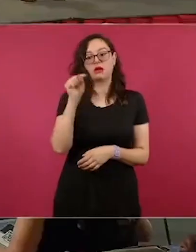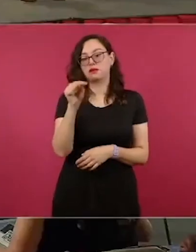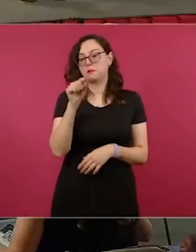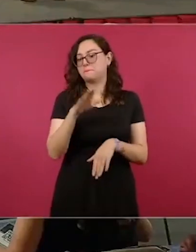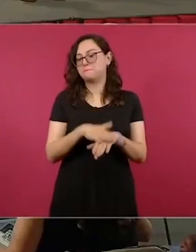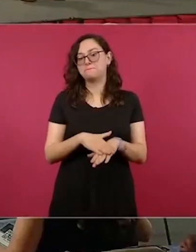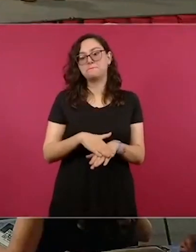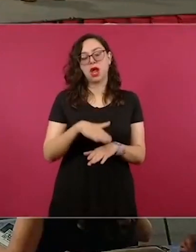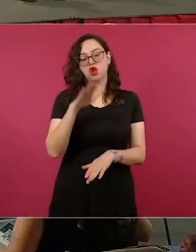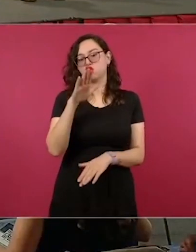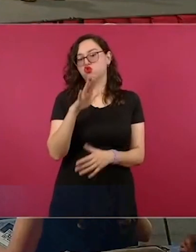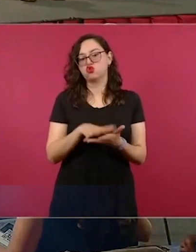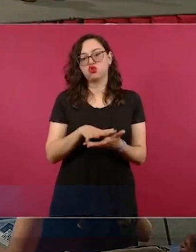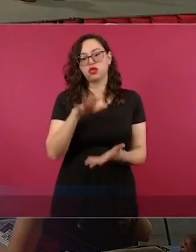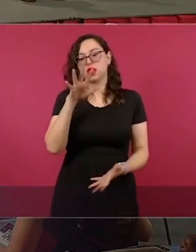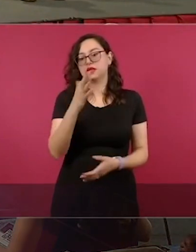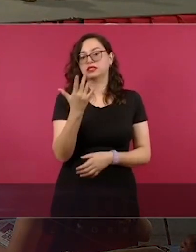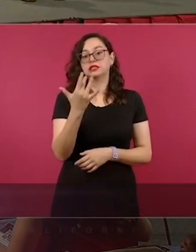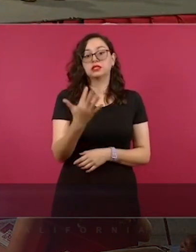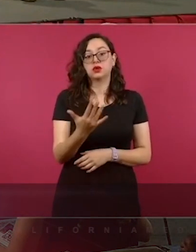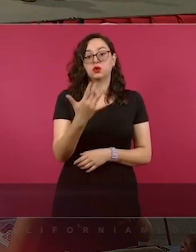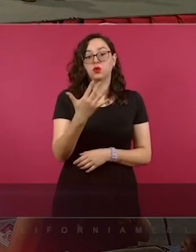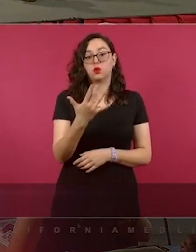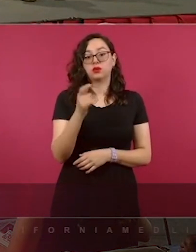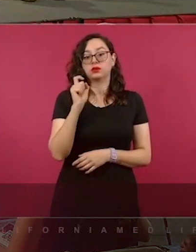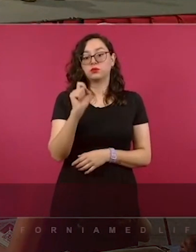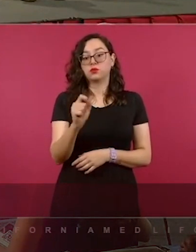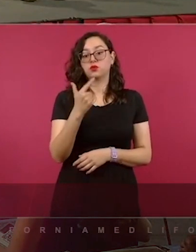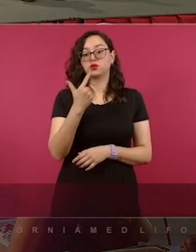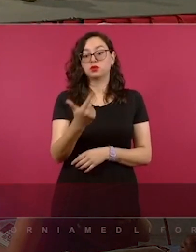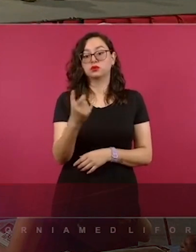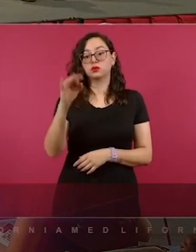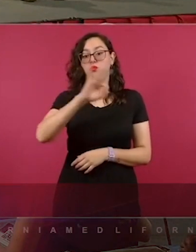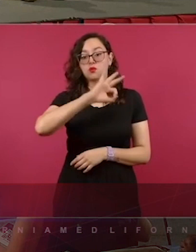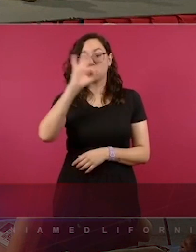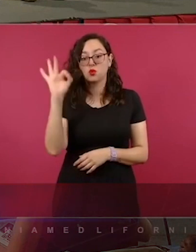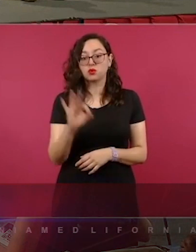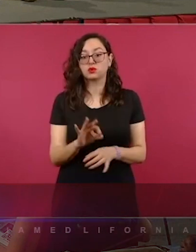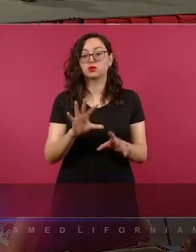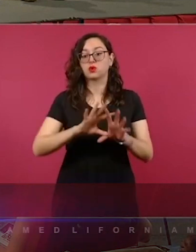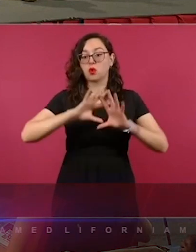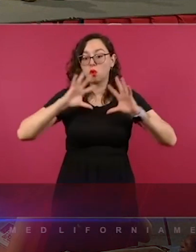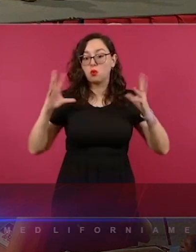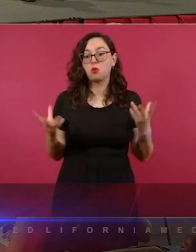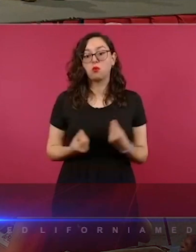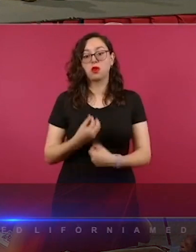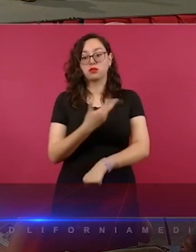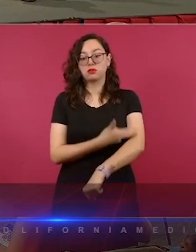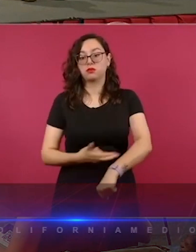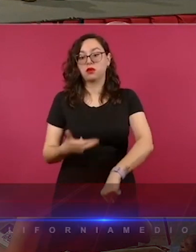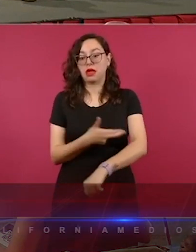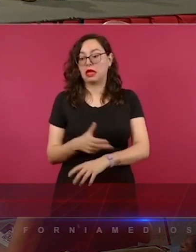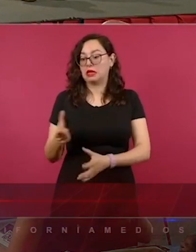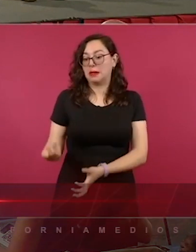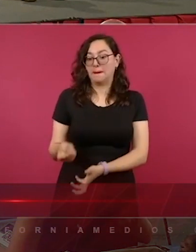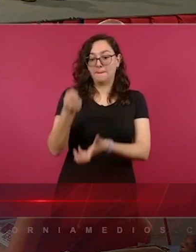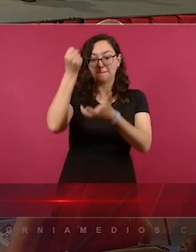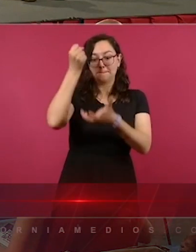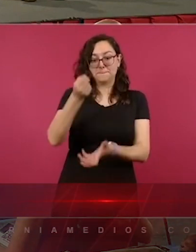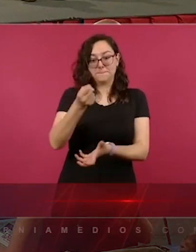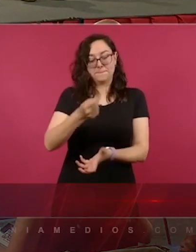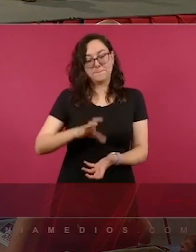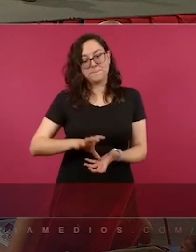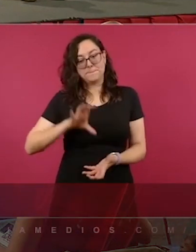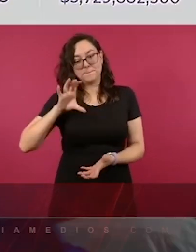el 50.7% del total de los recursos obtenidos y por supuesto de la regularización